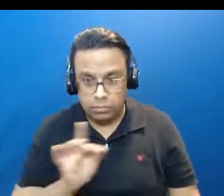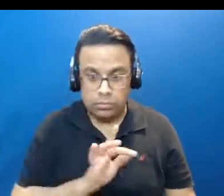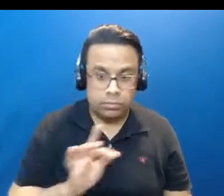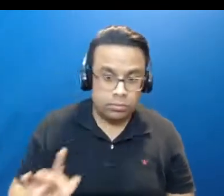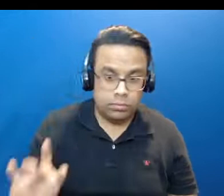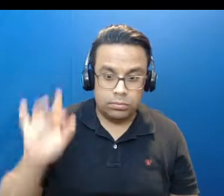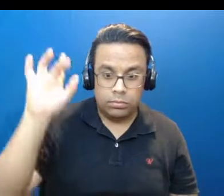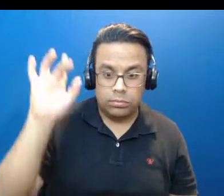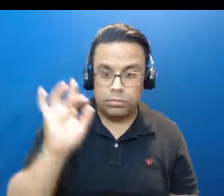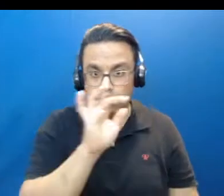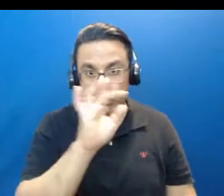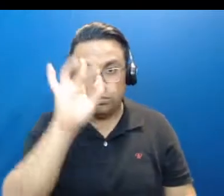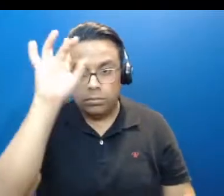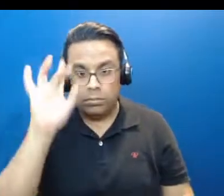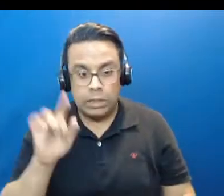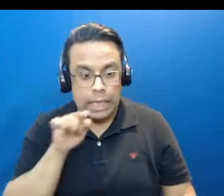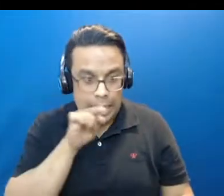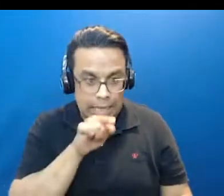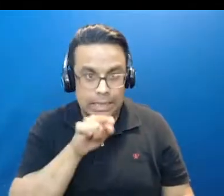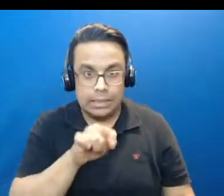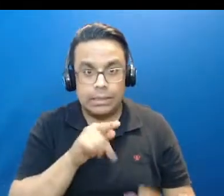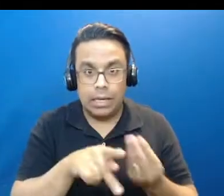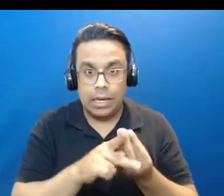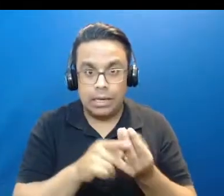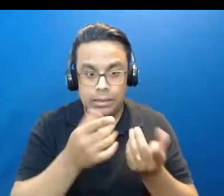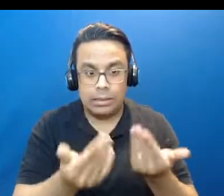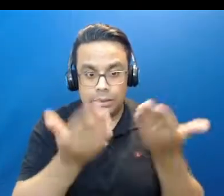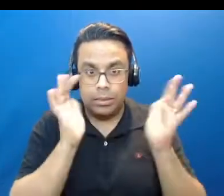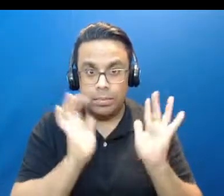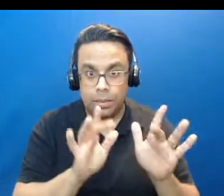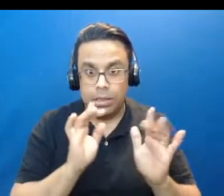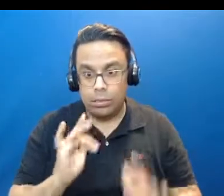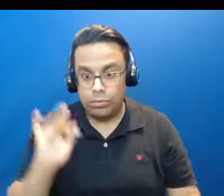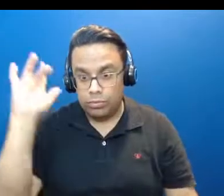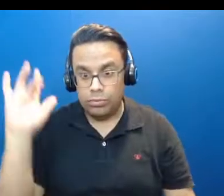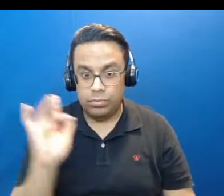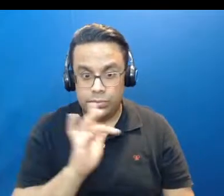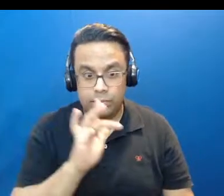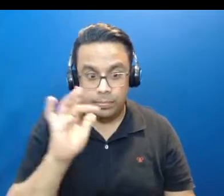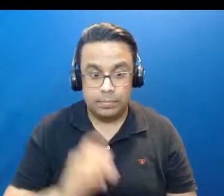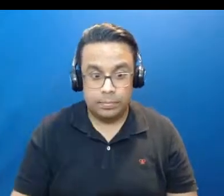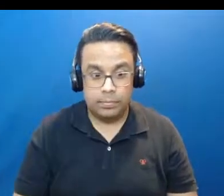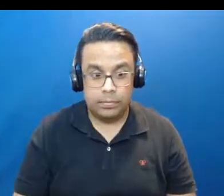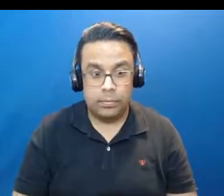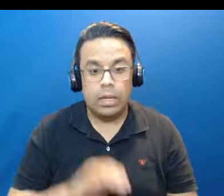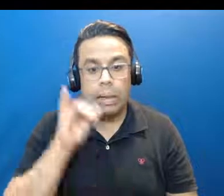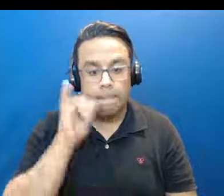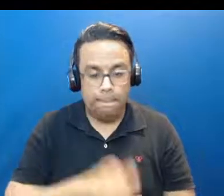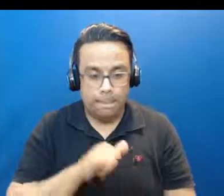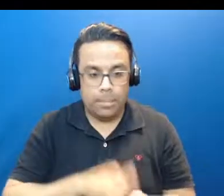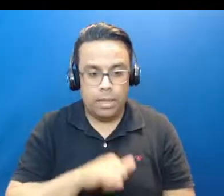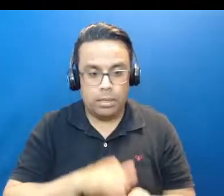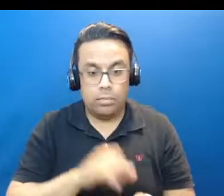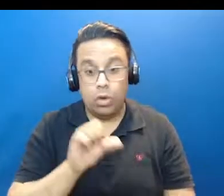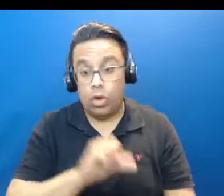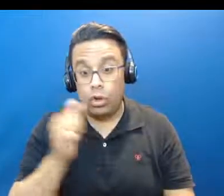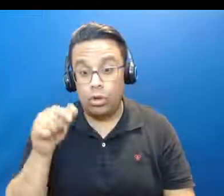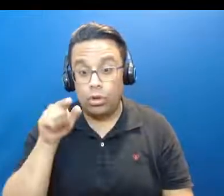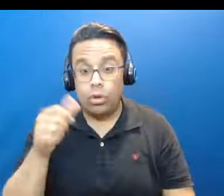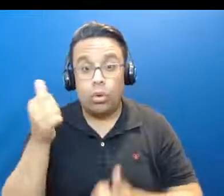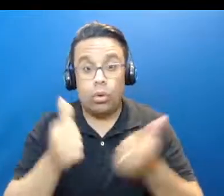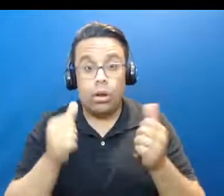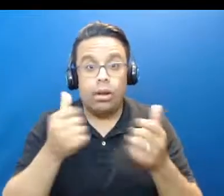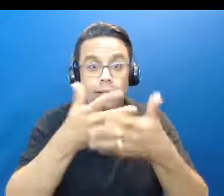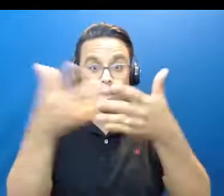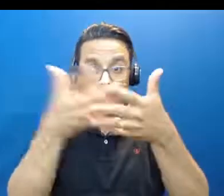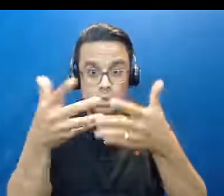la ubicación inclusive del número o del valor numérico. De igual manera con la edición de texto, en este caso si